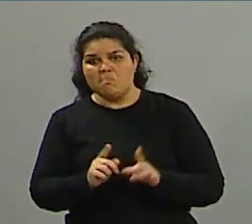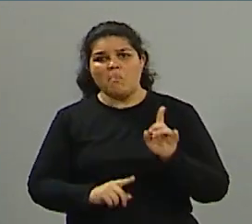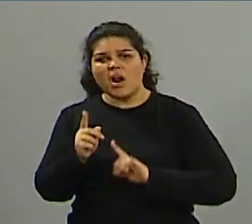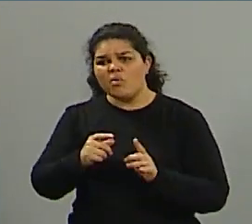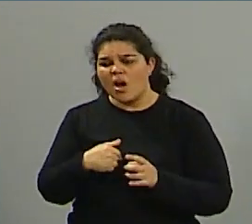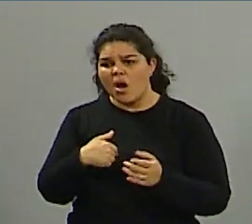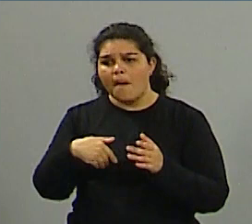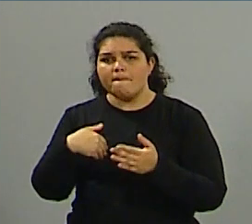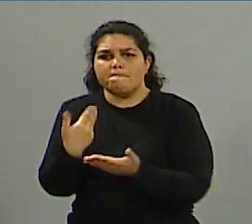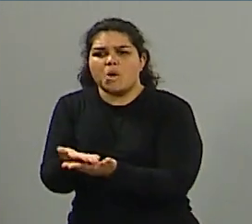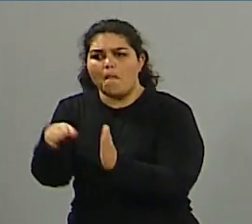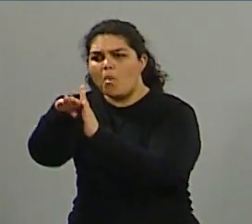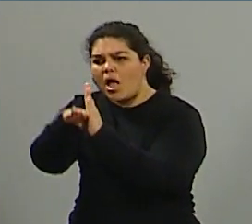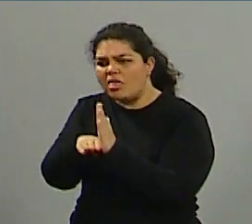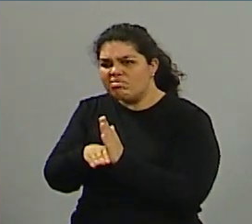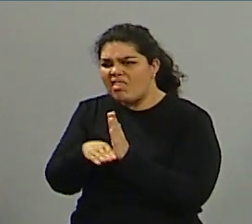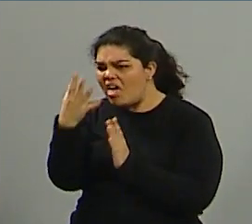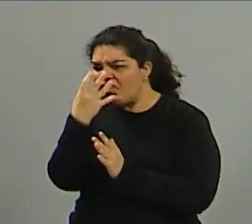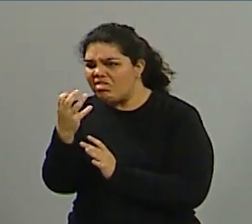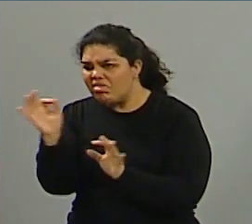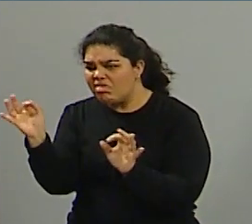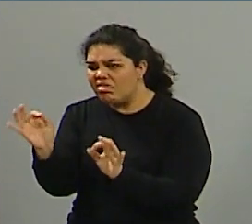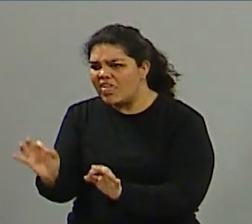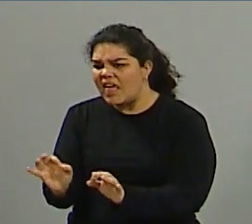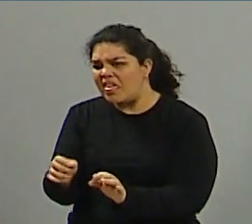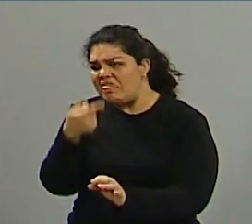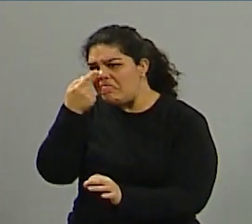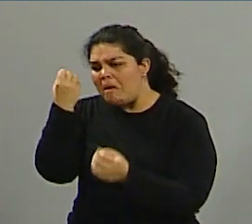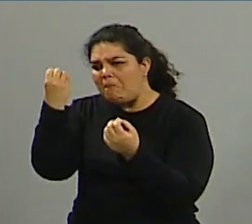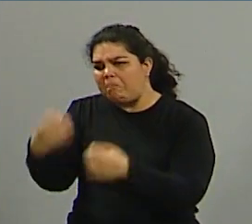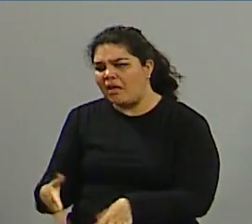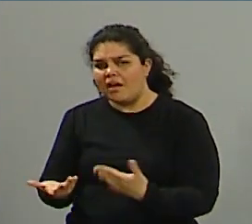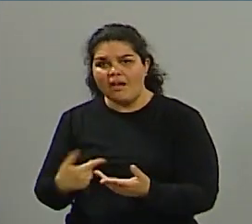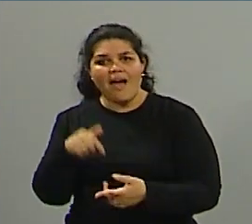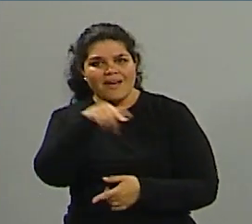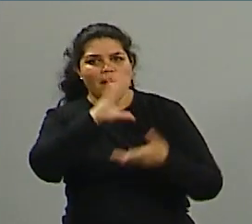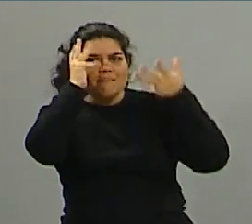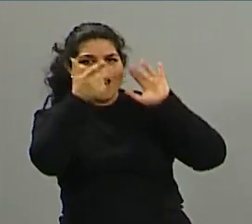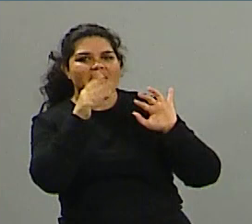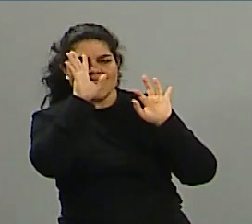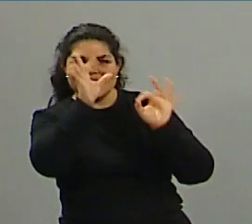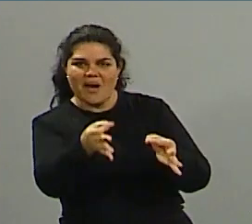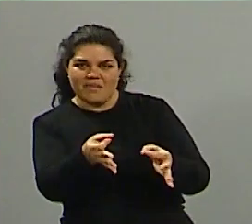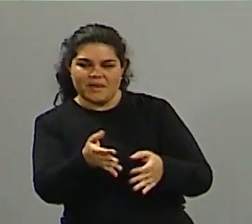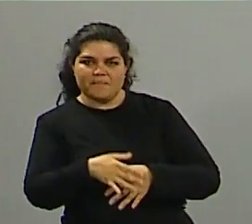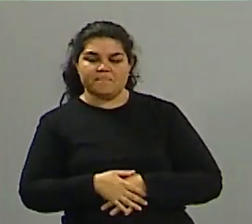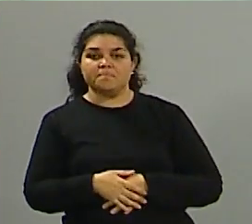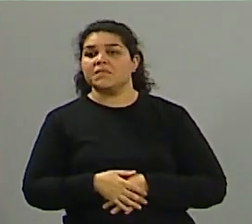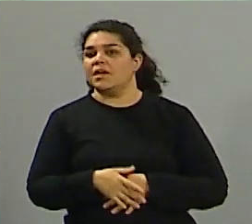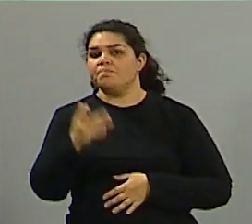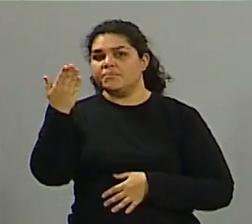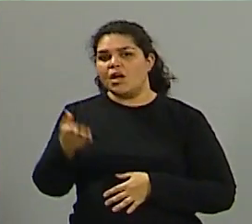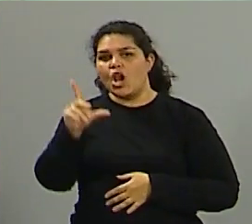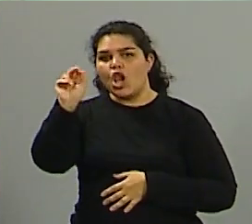esa propuesta motivarlos y captarlos, por eso se vio el reflejo en las urnas. Bueno, estamos hablando con Lorena Botero, que es experta